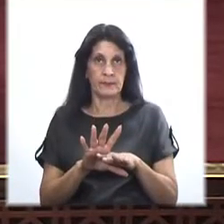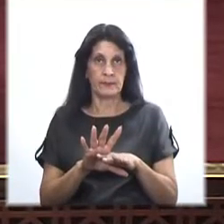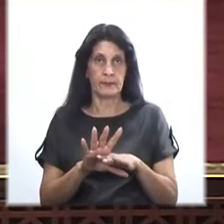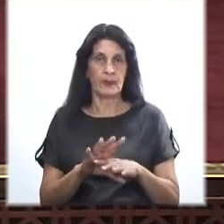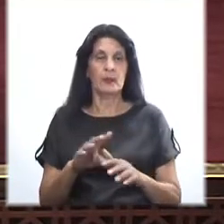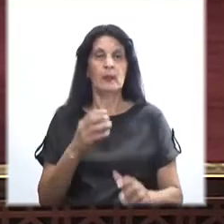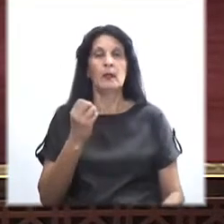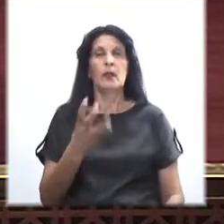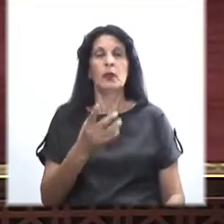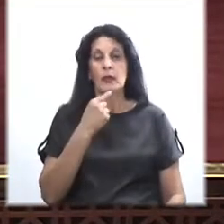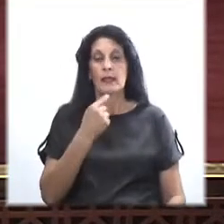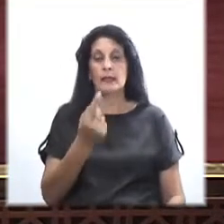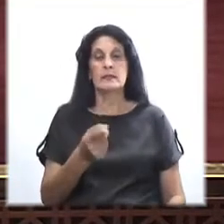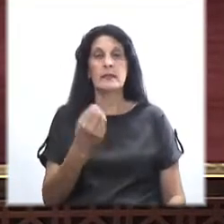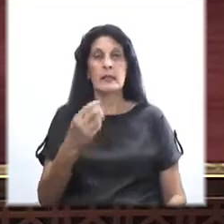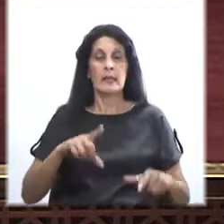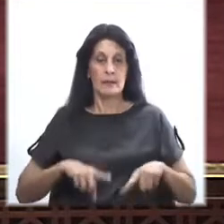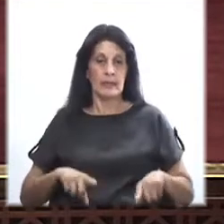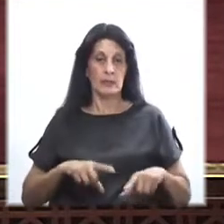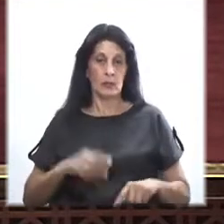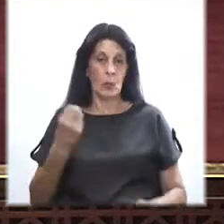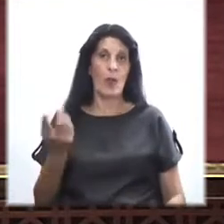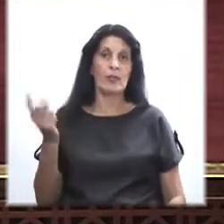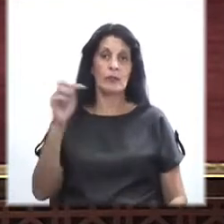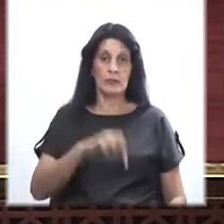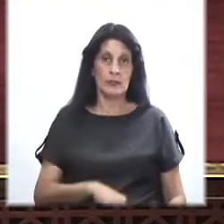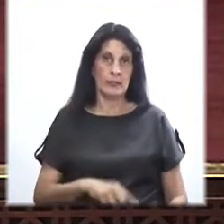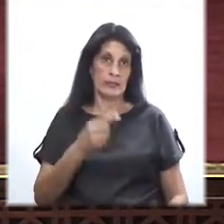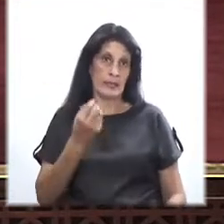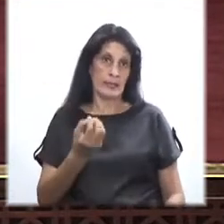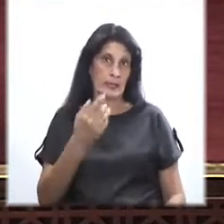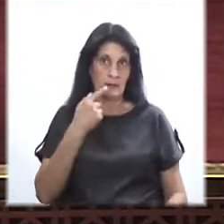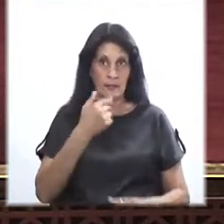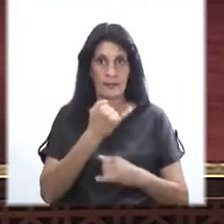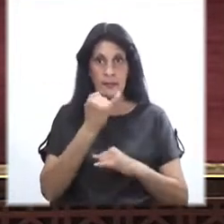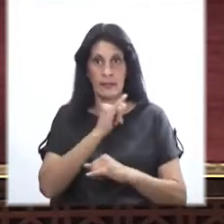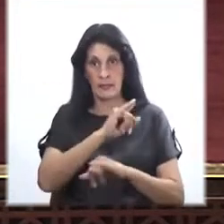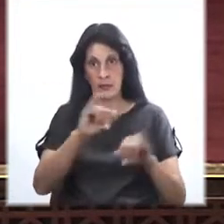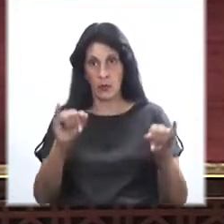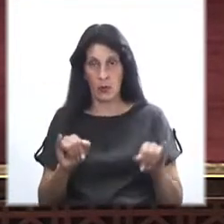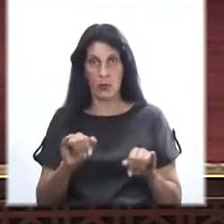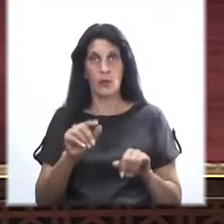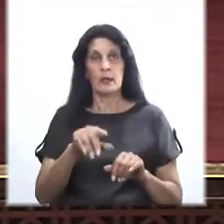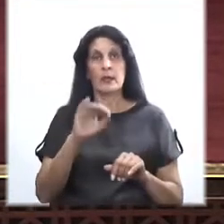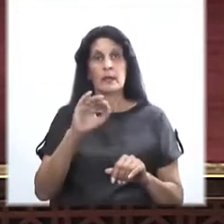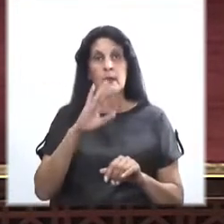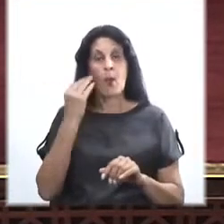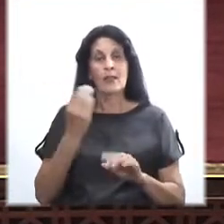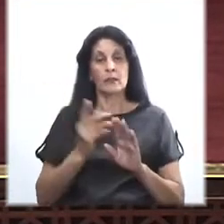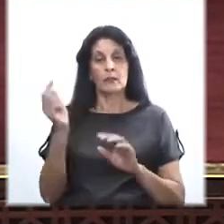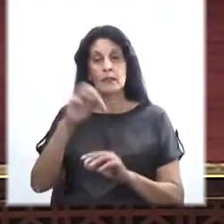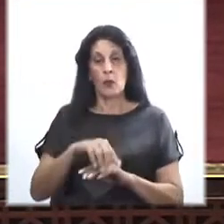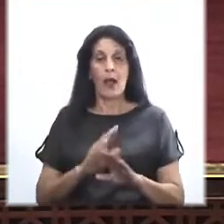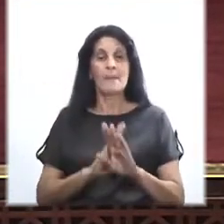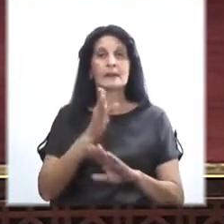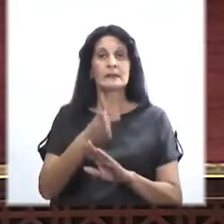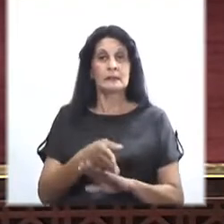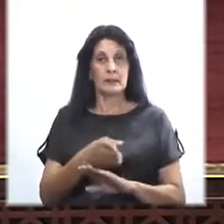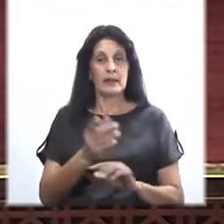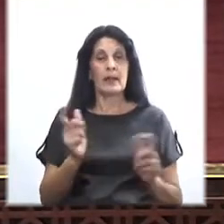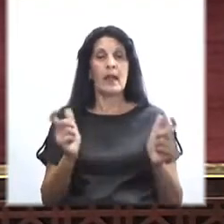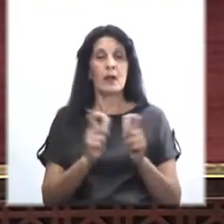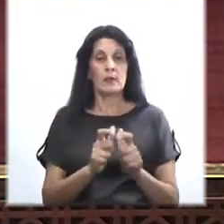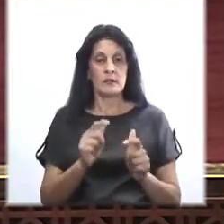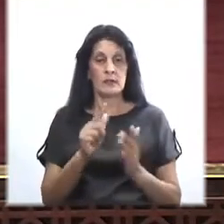Lo que nos dice el ministro cuando vino, porque algo que fue de público conocimiento, fue que el ministro cuando vino a participar en la Comisión